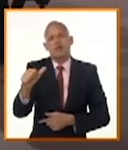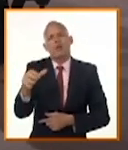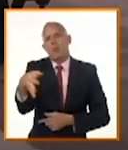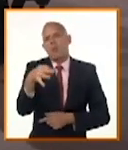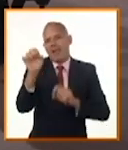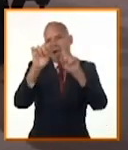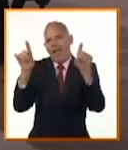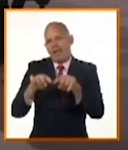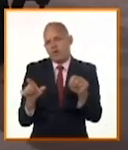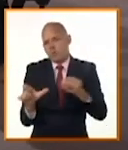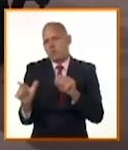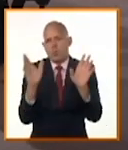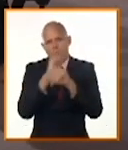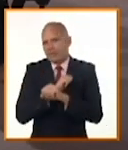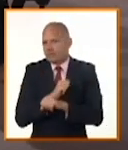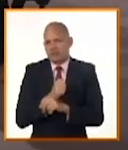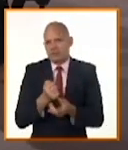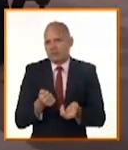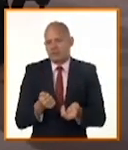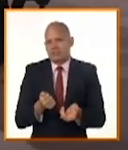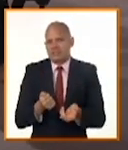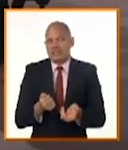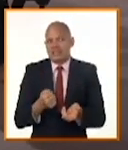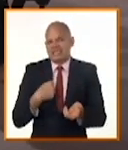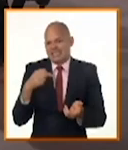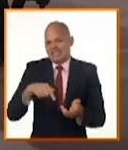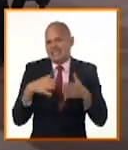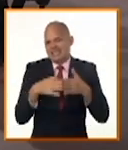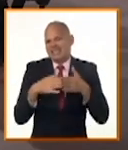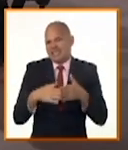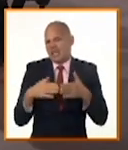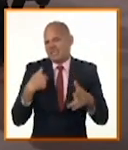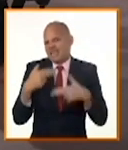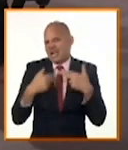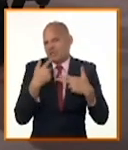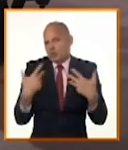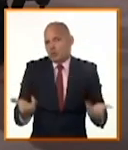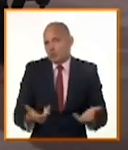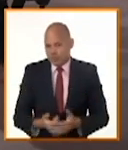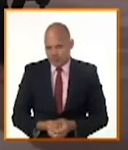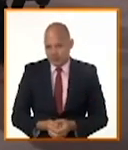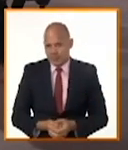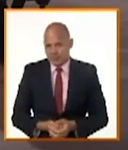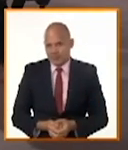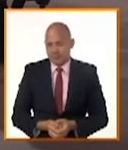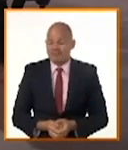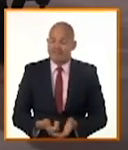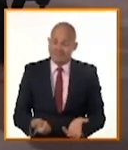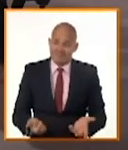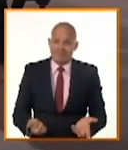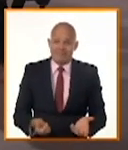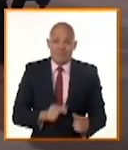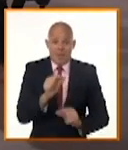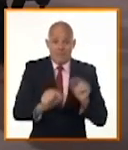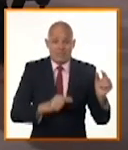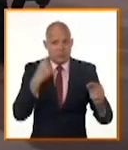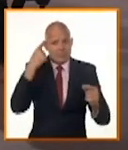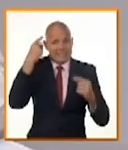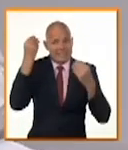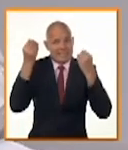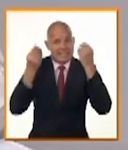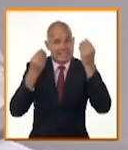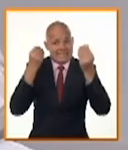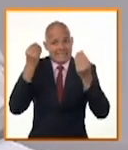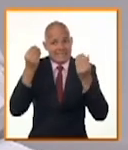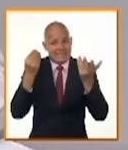qué hacemos Cómo podemos Cómo se puede hacer práctico esto y es parte también de al cambio de mentalidad que